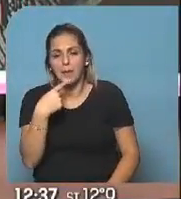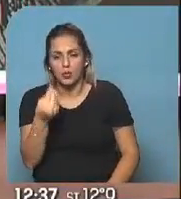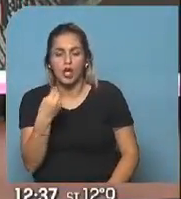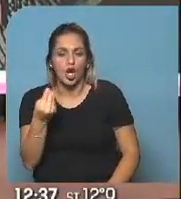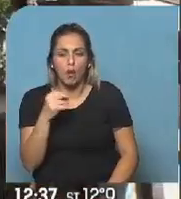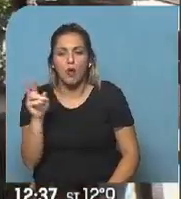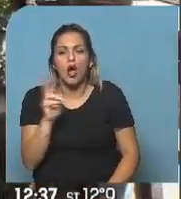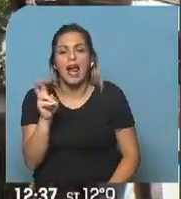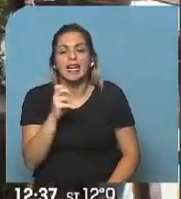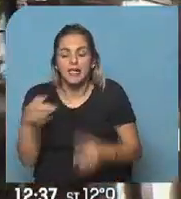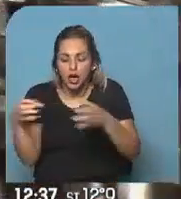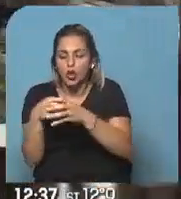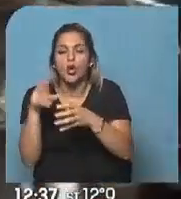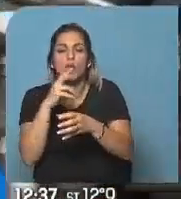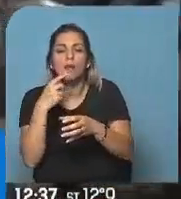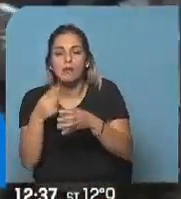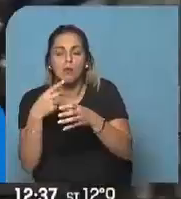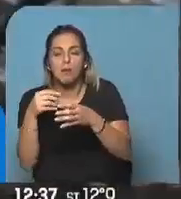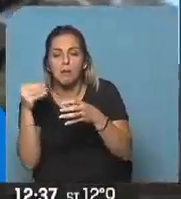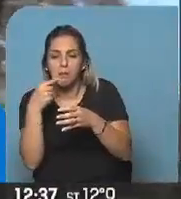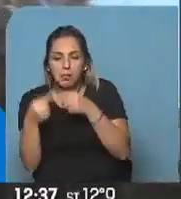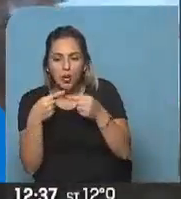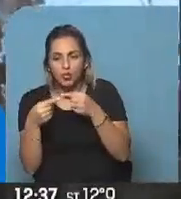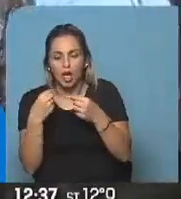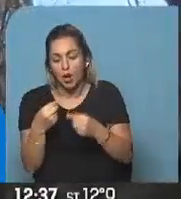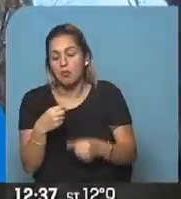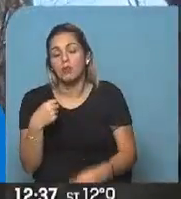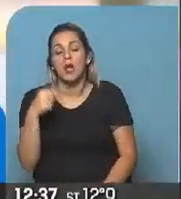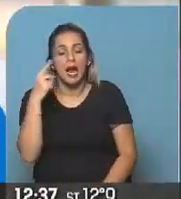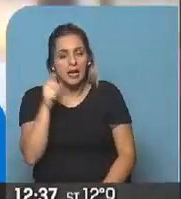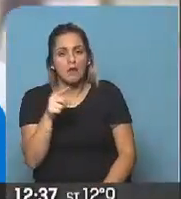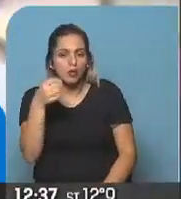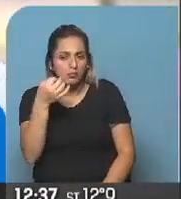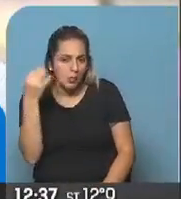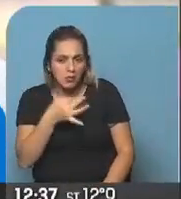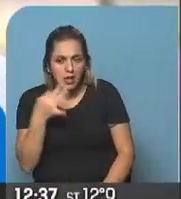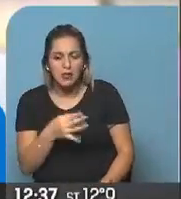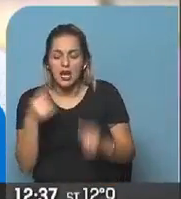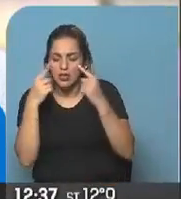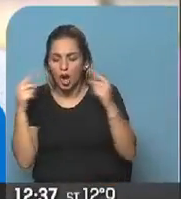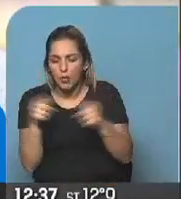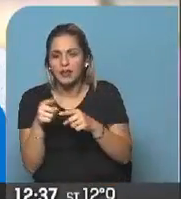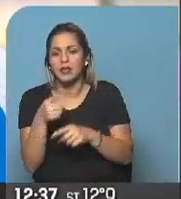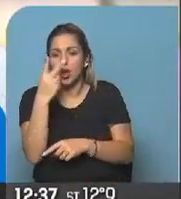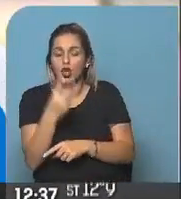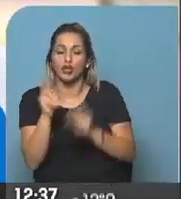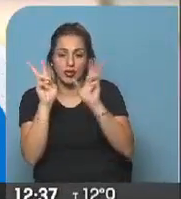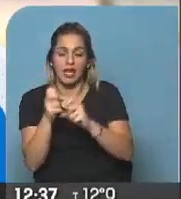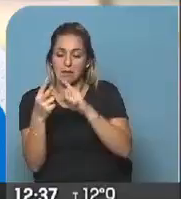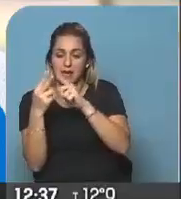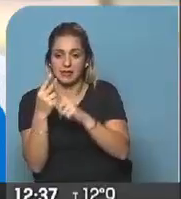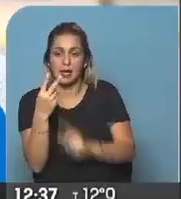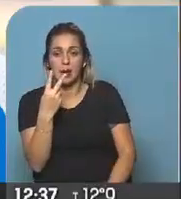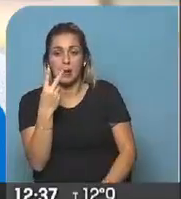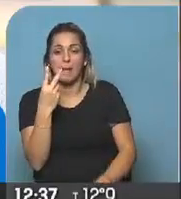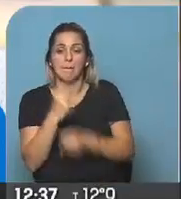Inquilinos. Creemos que está bien poner el ojo en dos cuestiones centrales que tienen que ver primero con el ingreso,